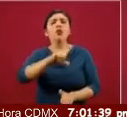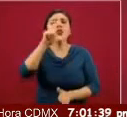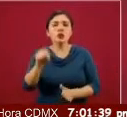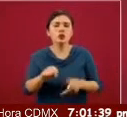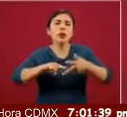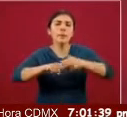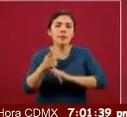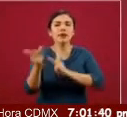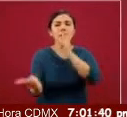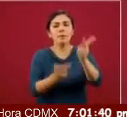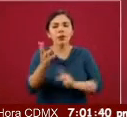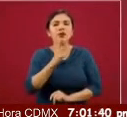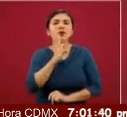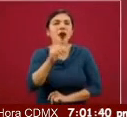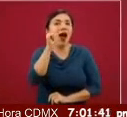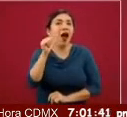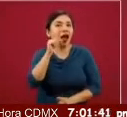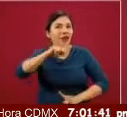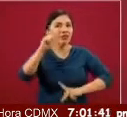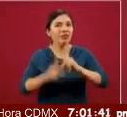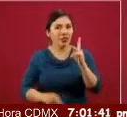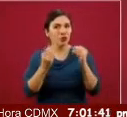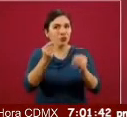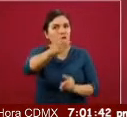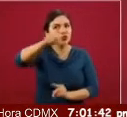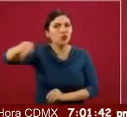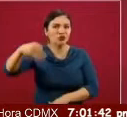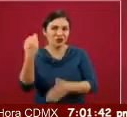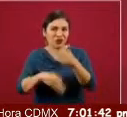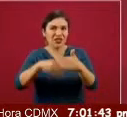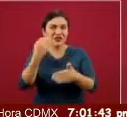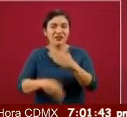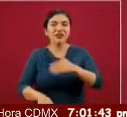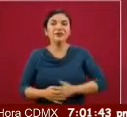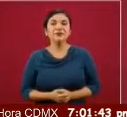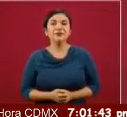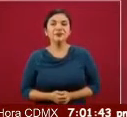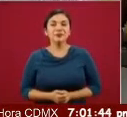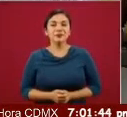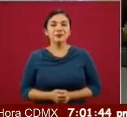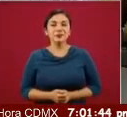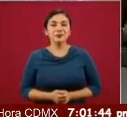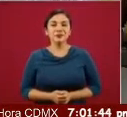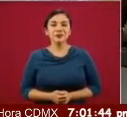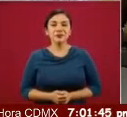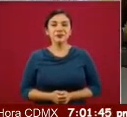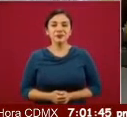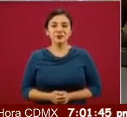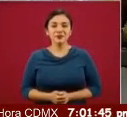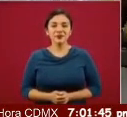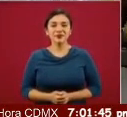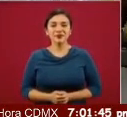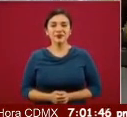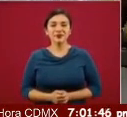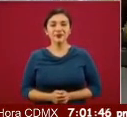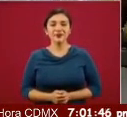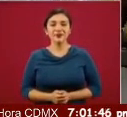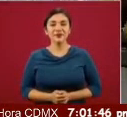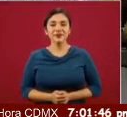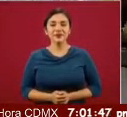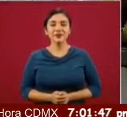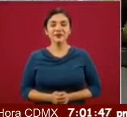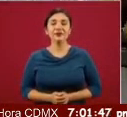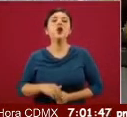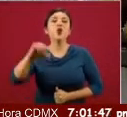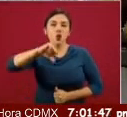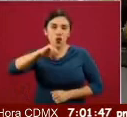a preguntas y respuestas que ayer quedaron varias pendientes. Ahí está, Carlos quedó pendiente, Daniela. Exacto. Hoy